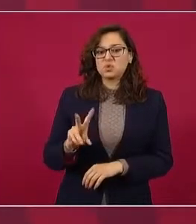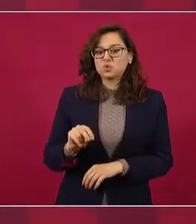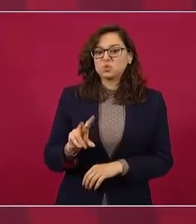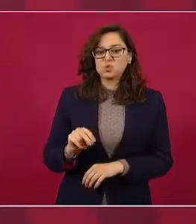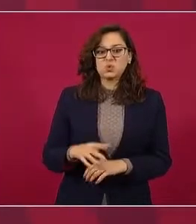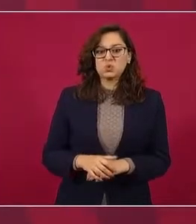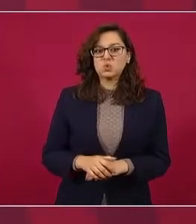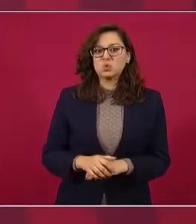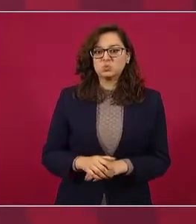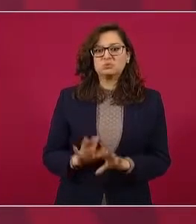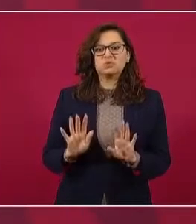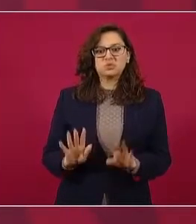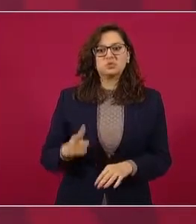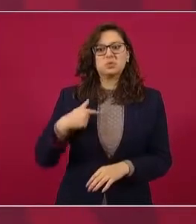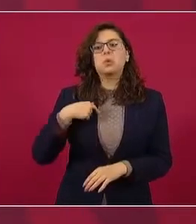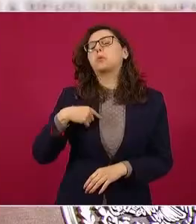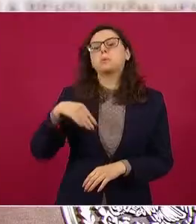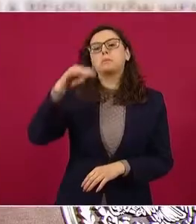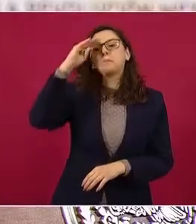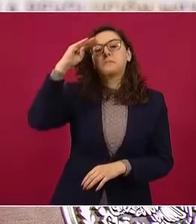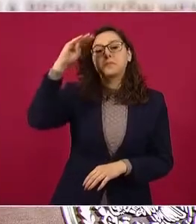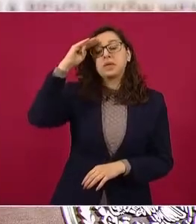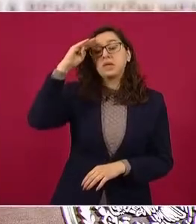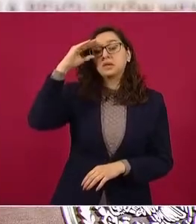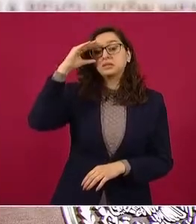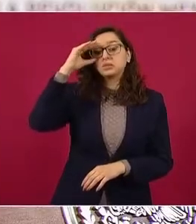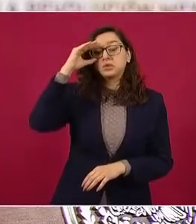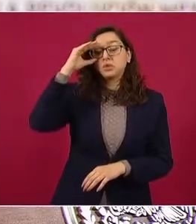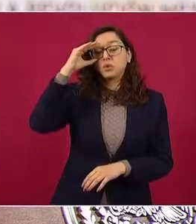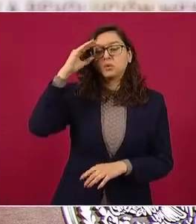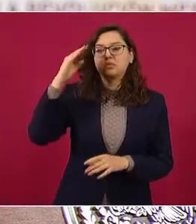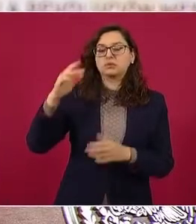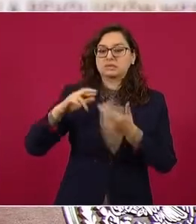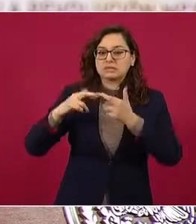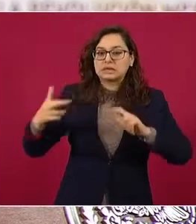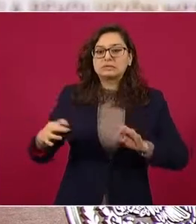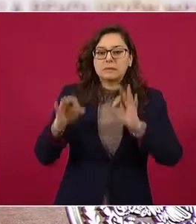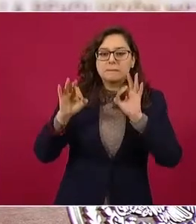hasta nos tardáramos en que se normalizara,